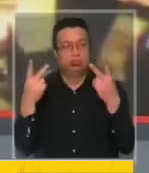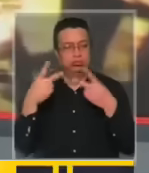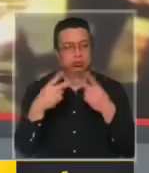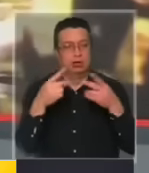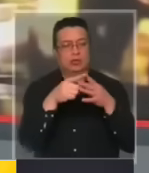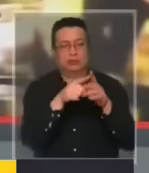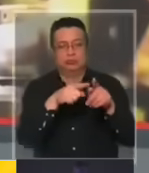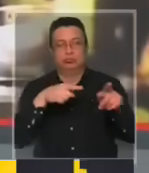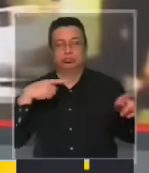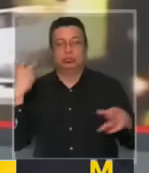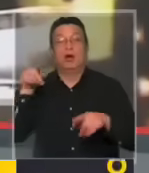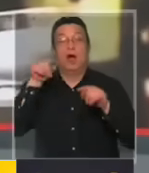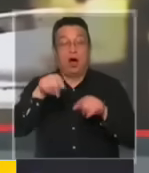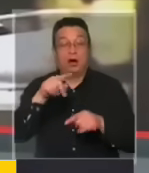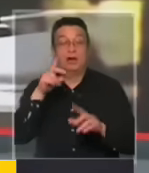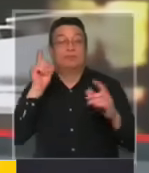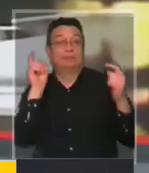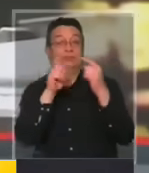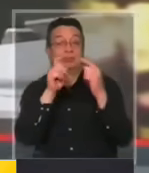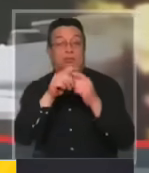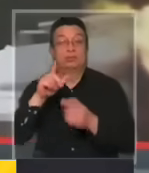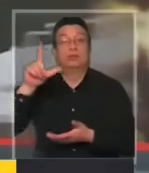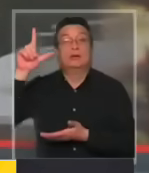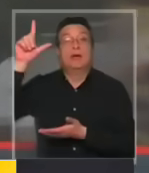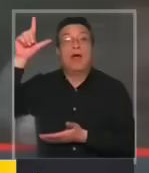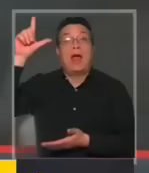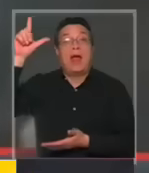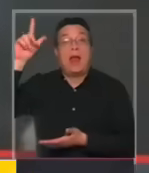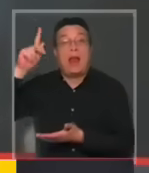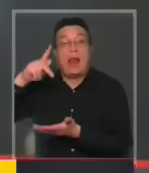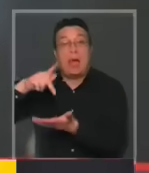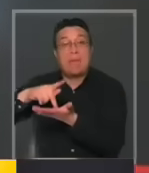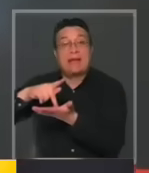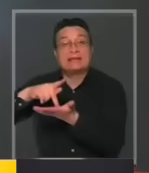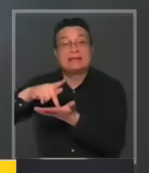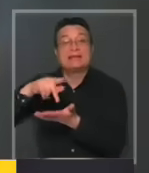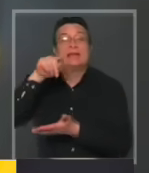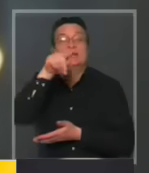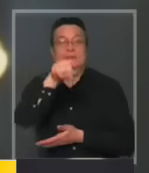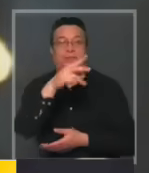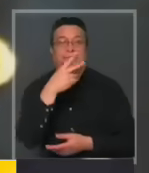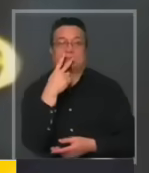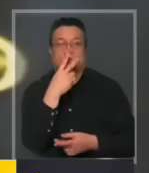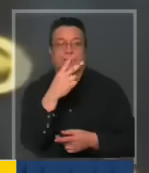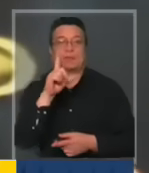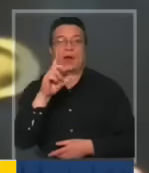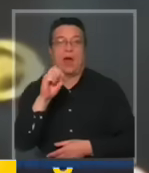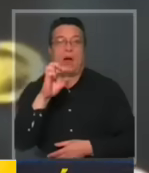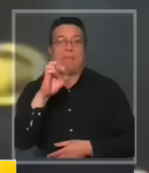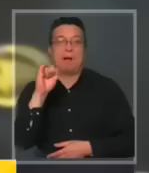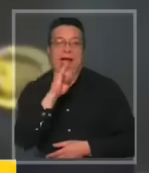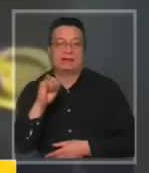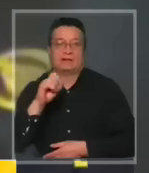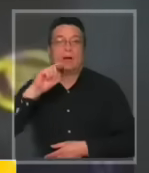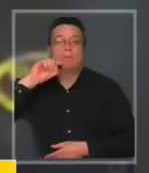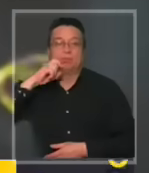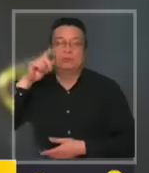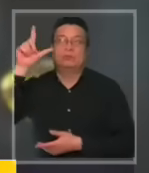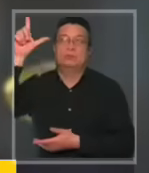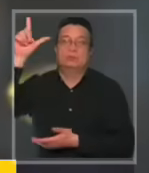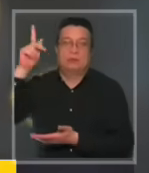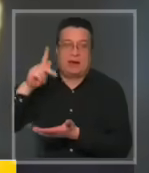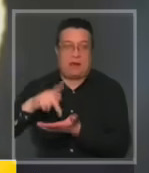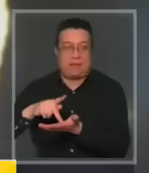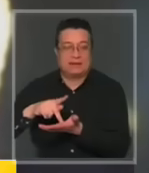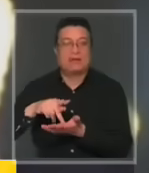La Paz? Porque fue detenido, ¿no?, este militar que finalmente encabezó los movimientos de tropa. Vamos a tomar contacto con Eliana Uchani, quien